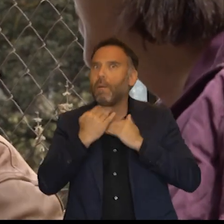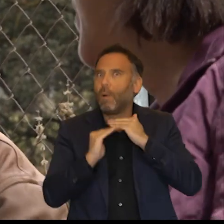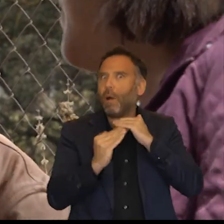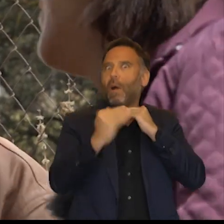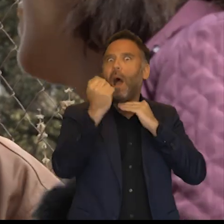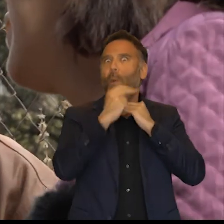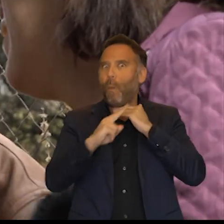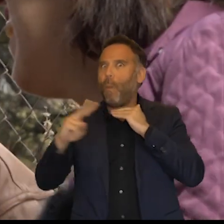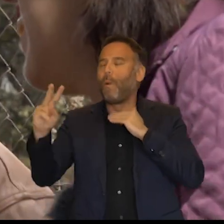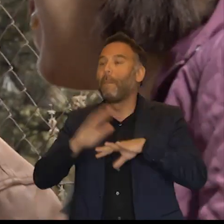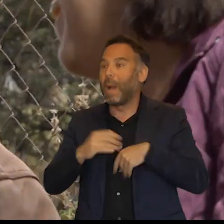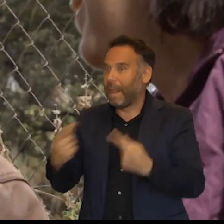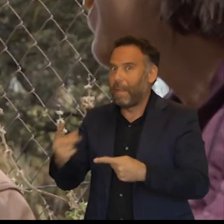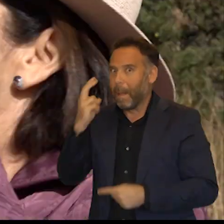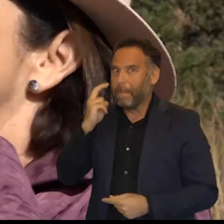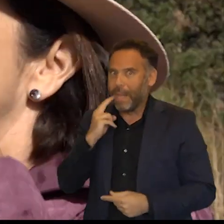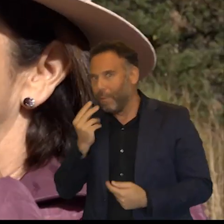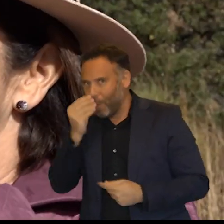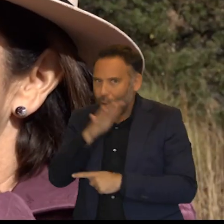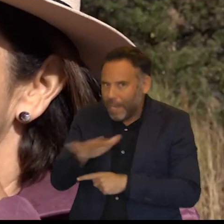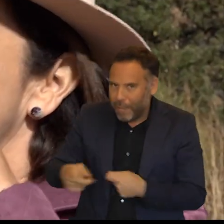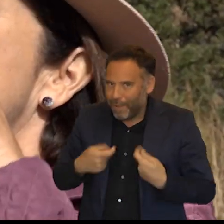miedo a los niños sirve, ¿no? Pero...